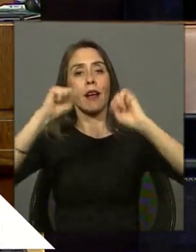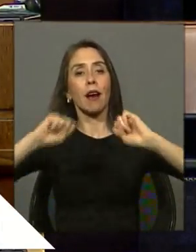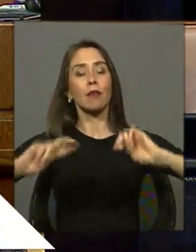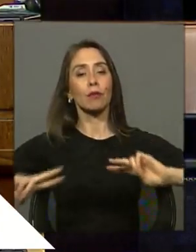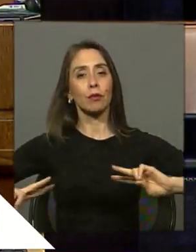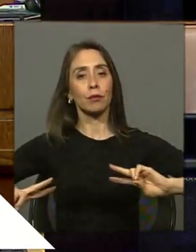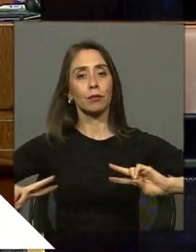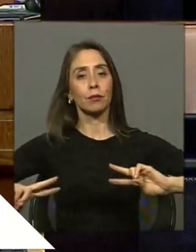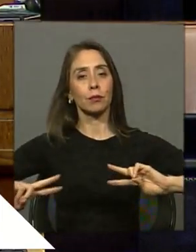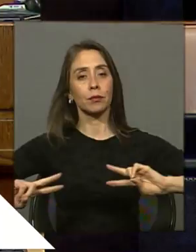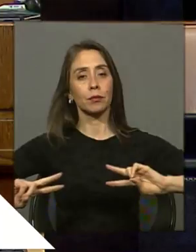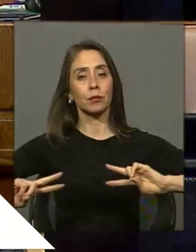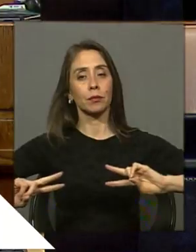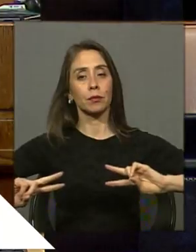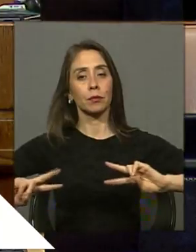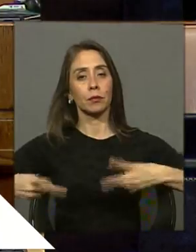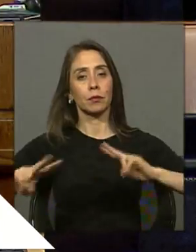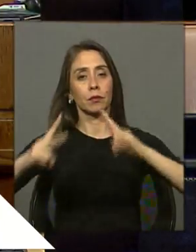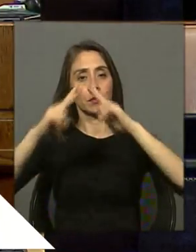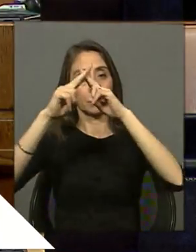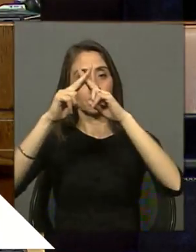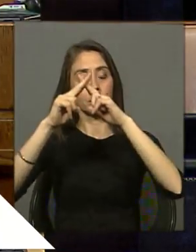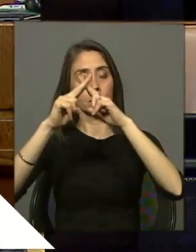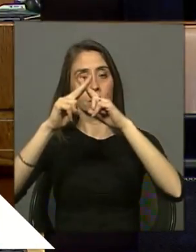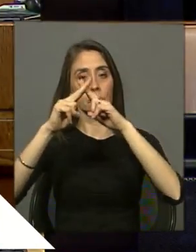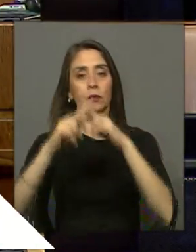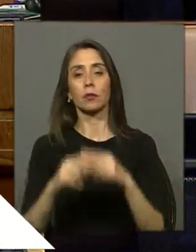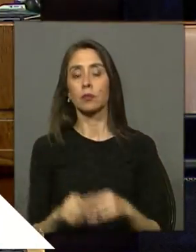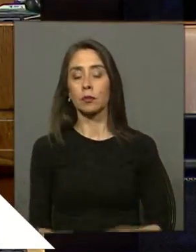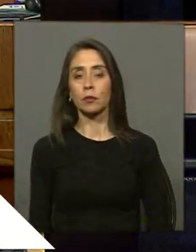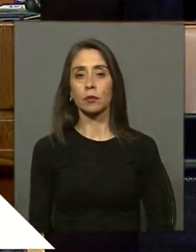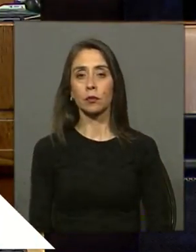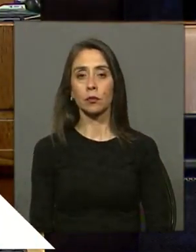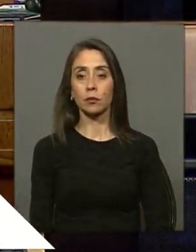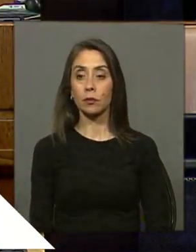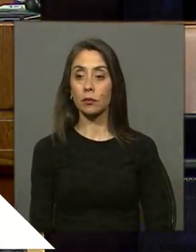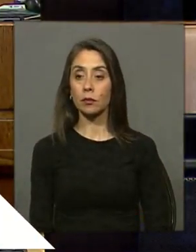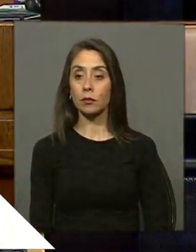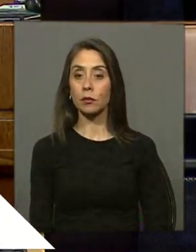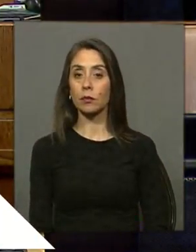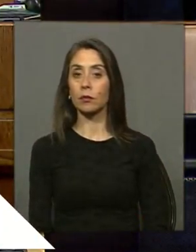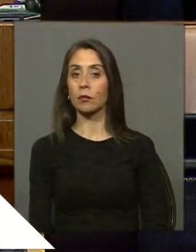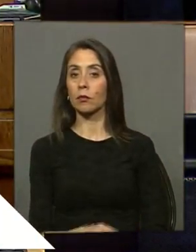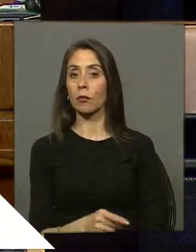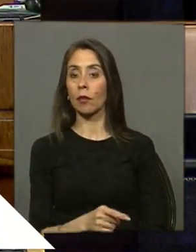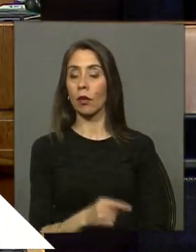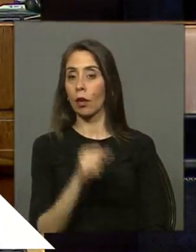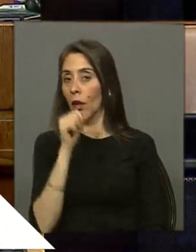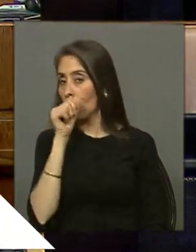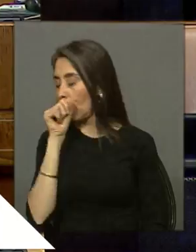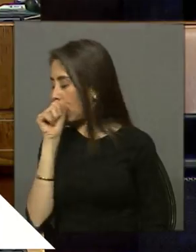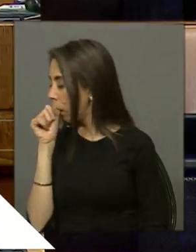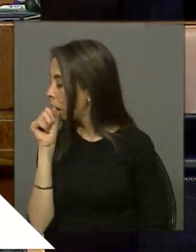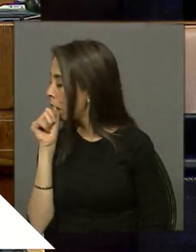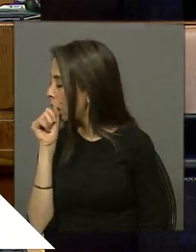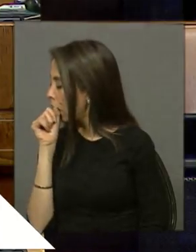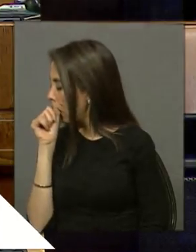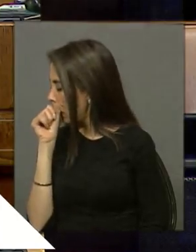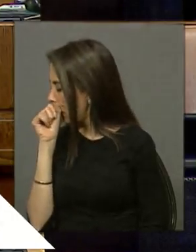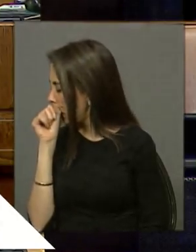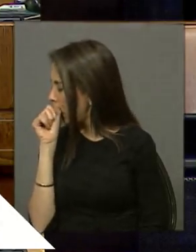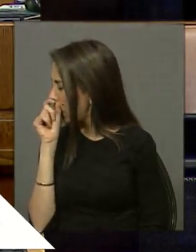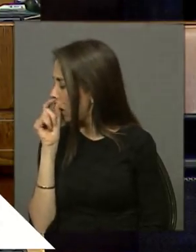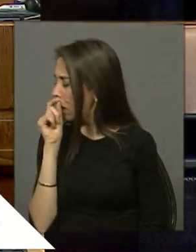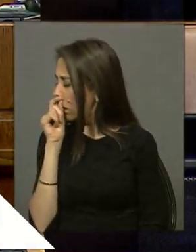construcción a través de una empresa constructora a objeto de informarle esta situación y ver